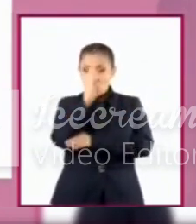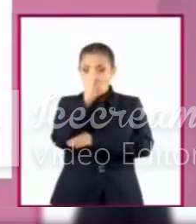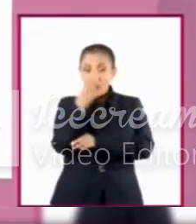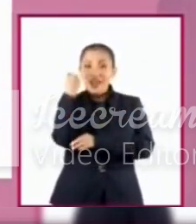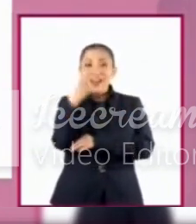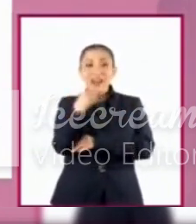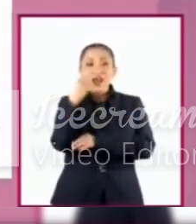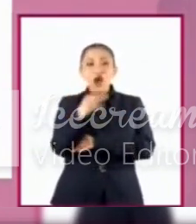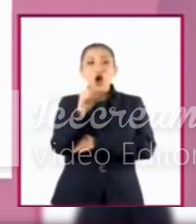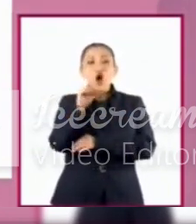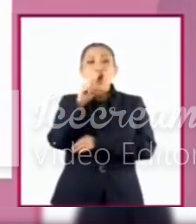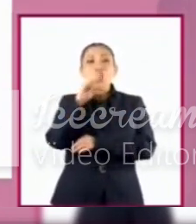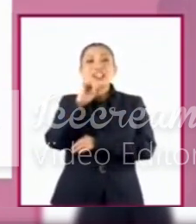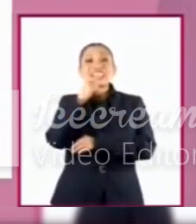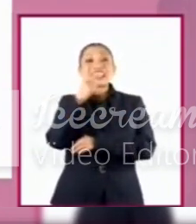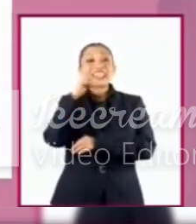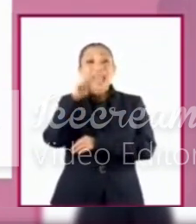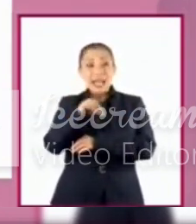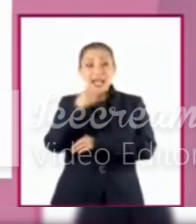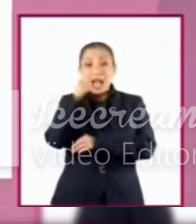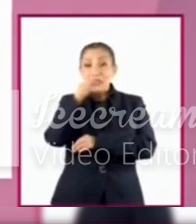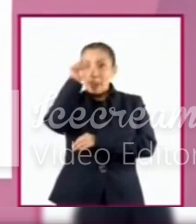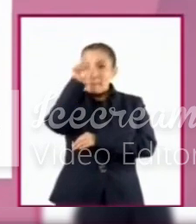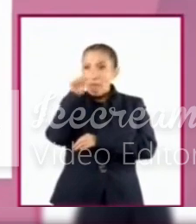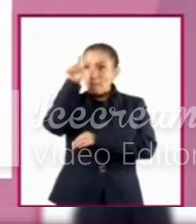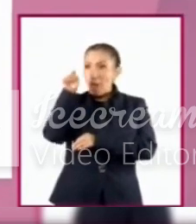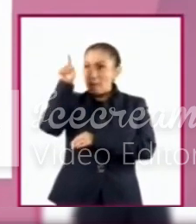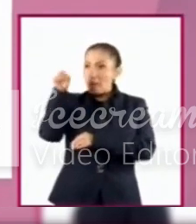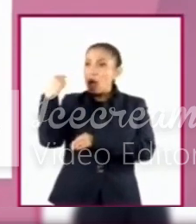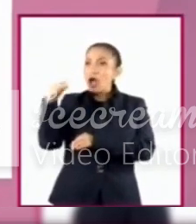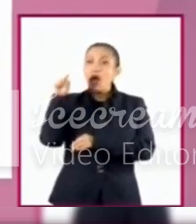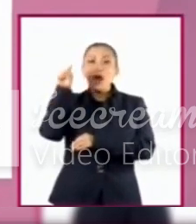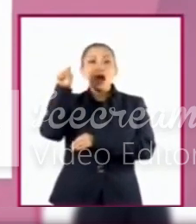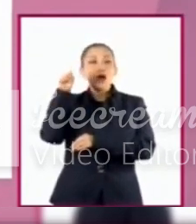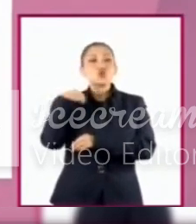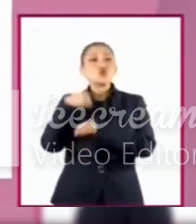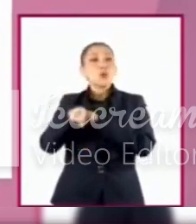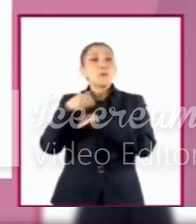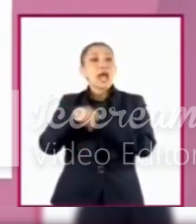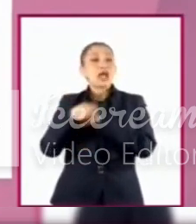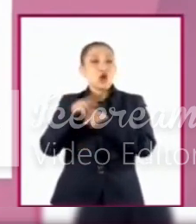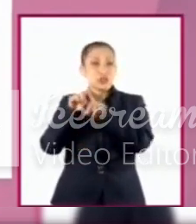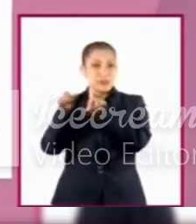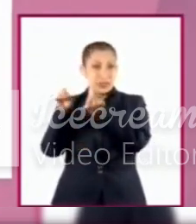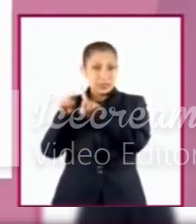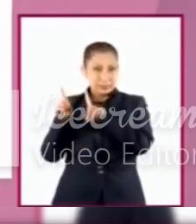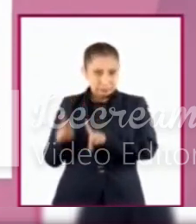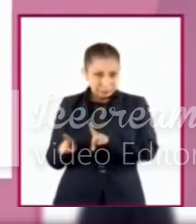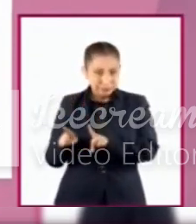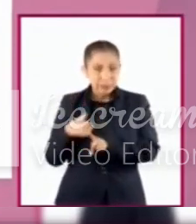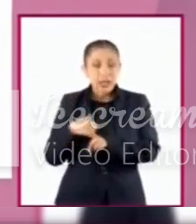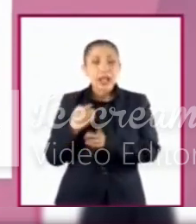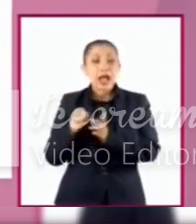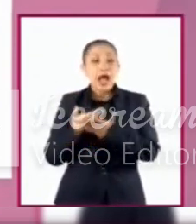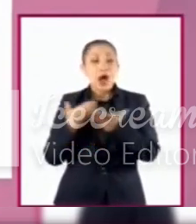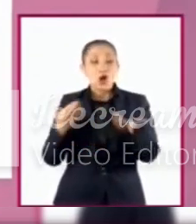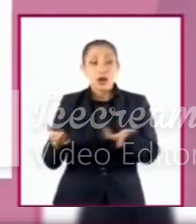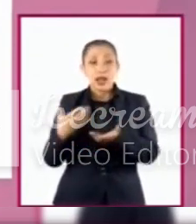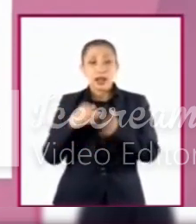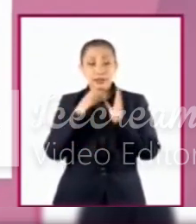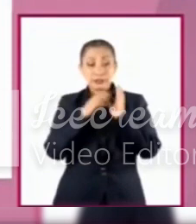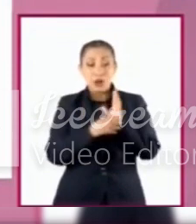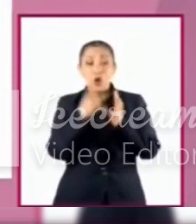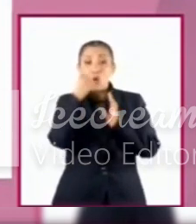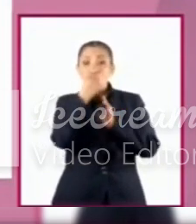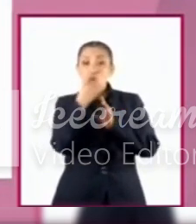que se le llama origen. A cada marca de la recta le corresponde un número distinto. En este caso, vamos